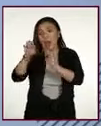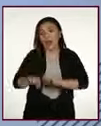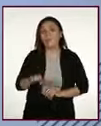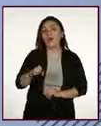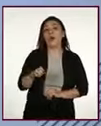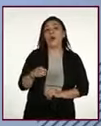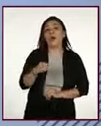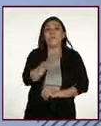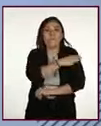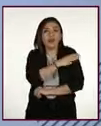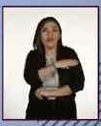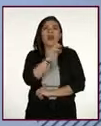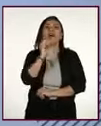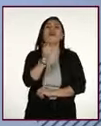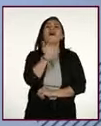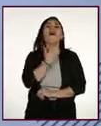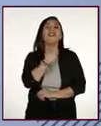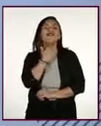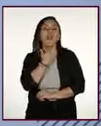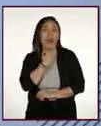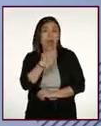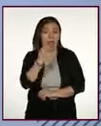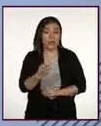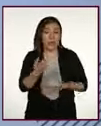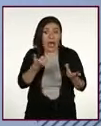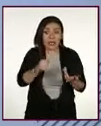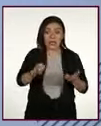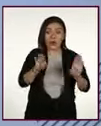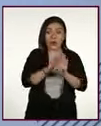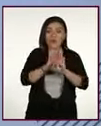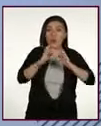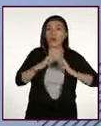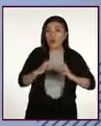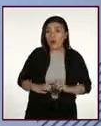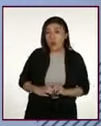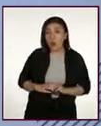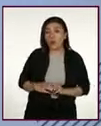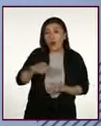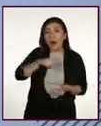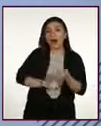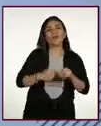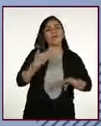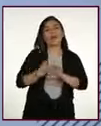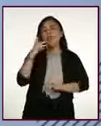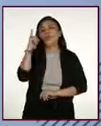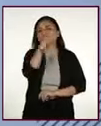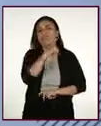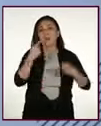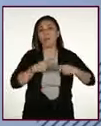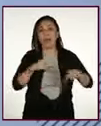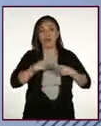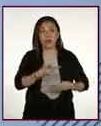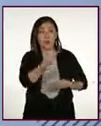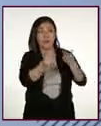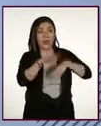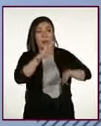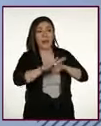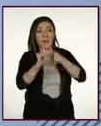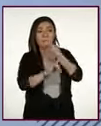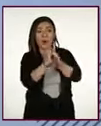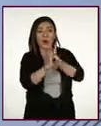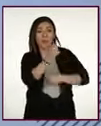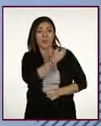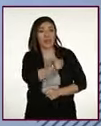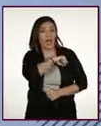marihuana y el alcohol, hablando en términos técnicos, fisiológicamente, es muy difícil que alguien tenga un problema de salud permanente.